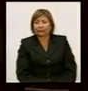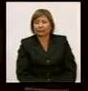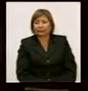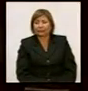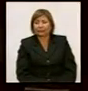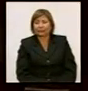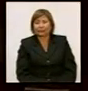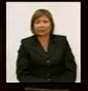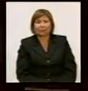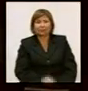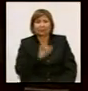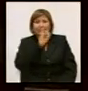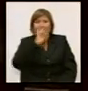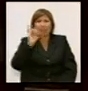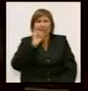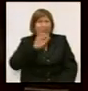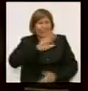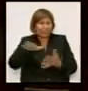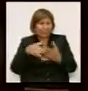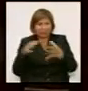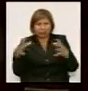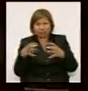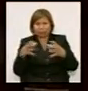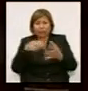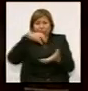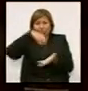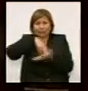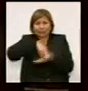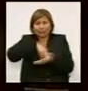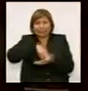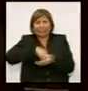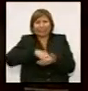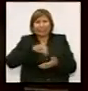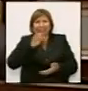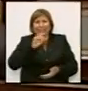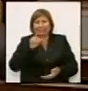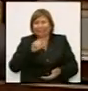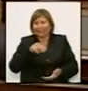Toda la izquierda estaba ahí y se arrodillaba.